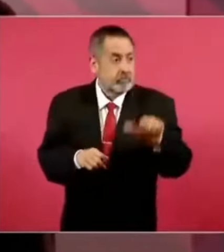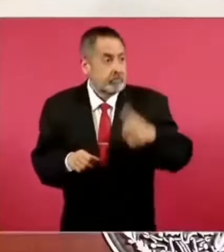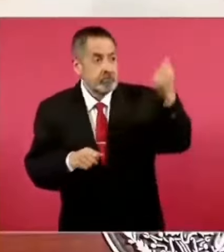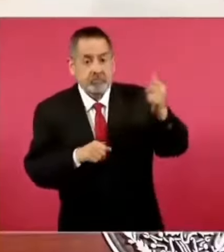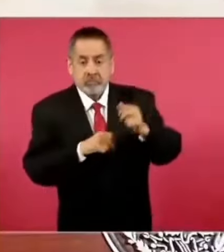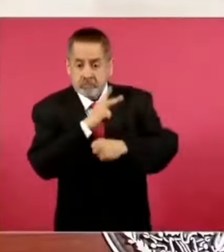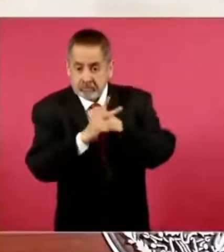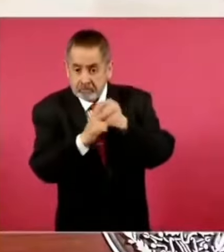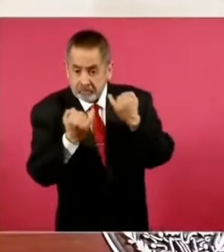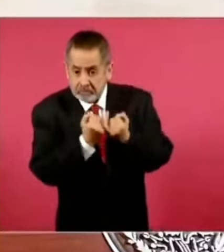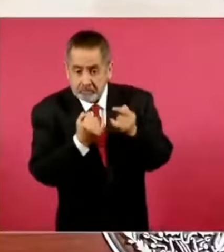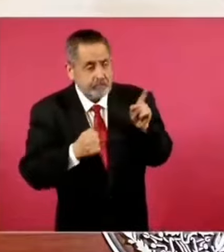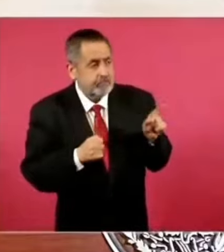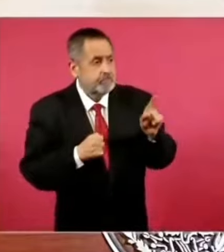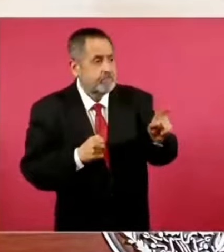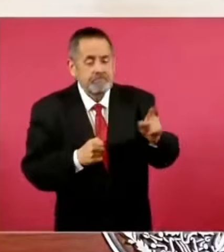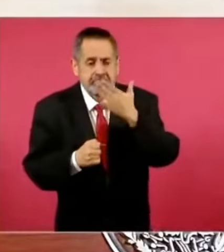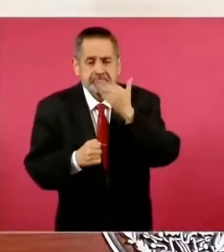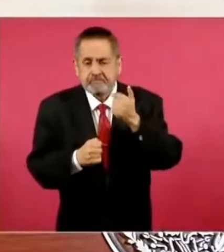países